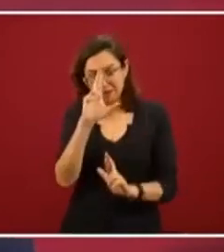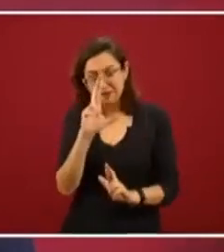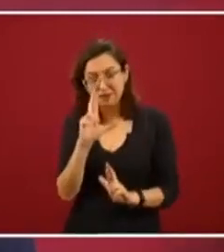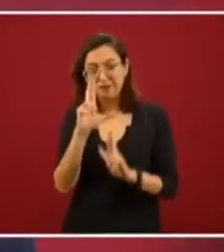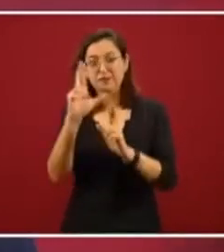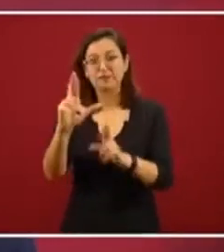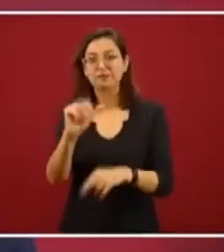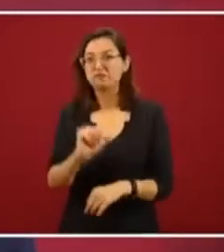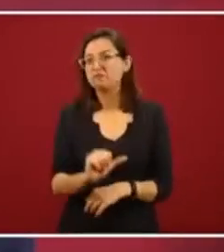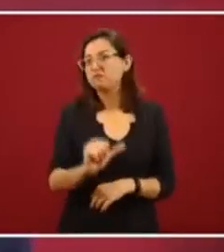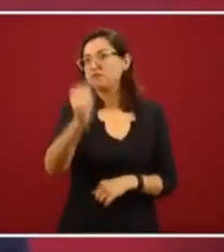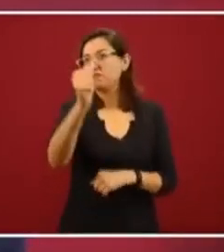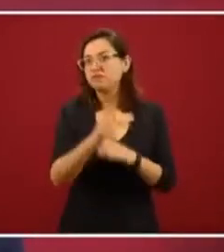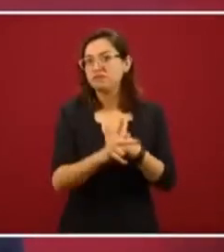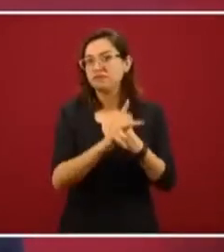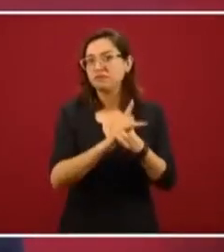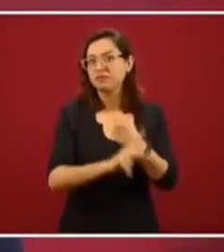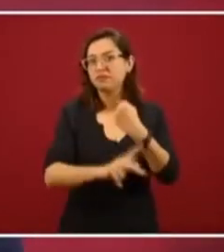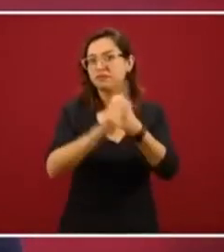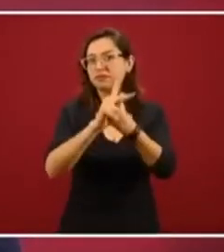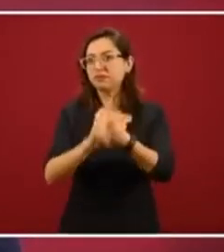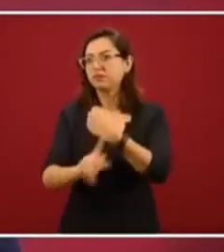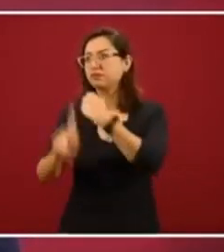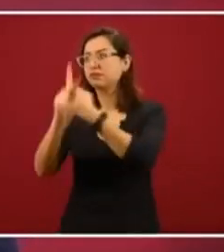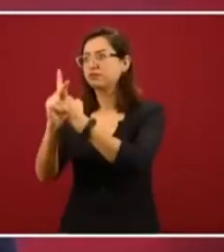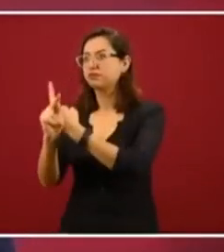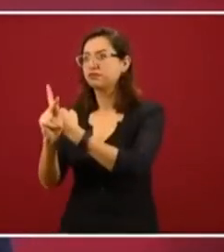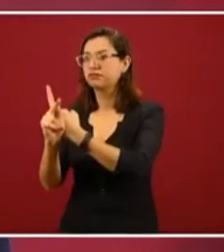a otros países,